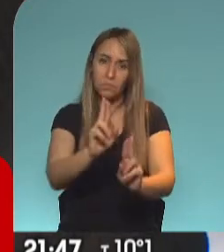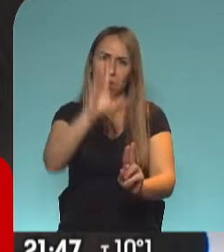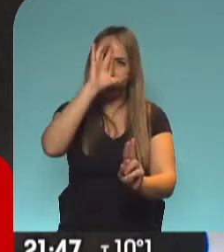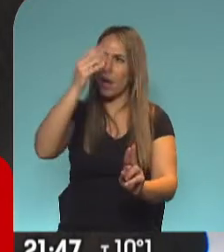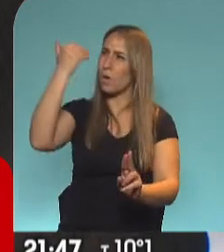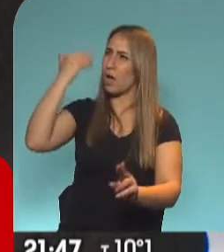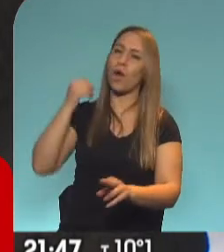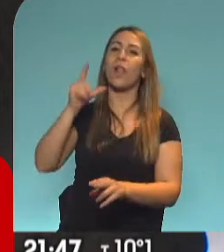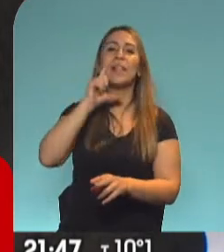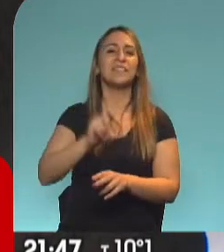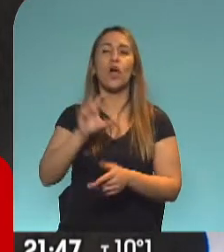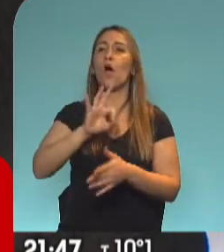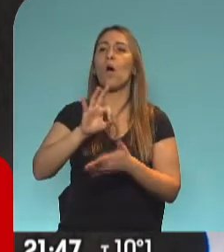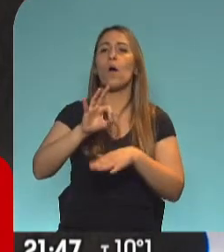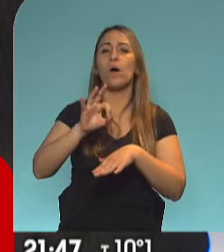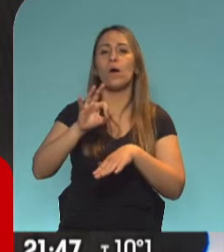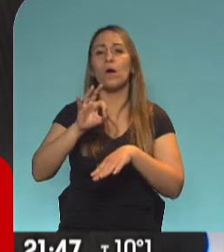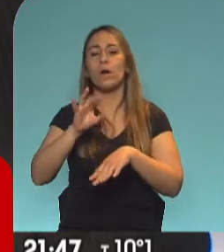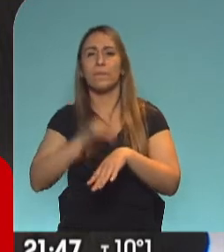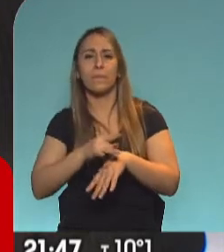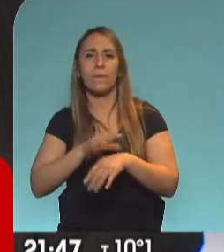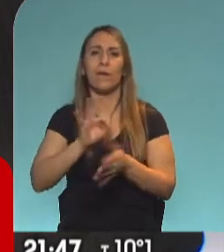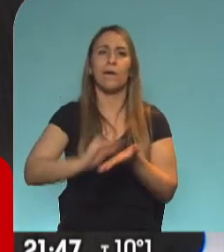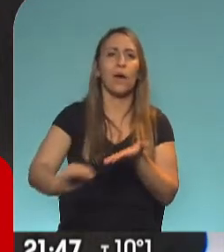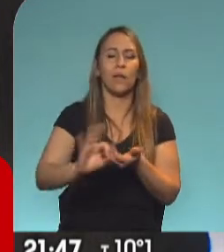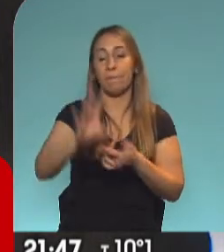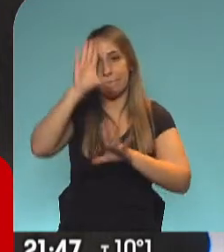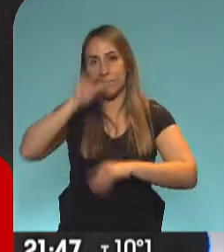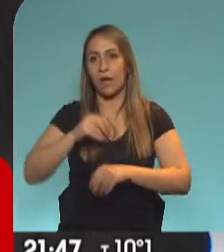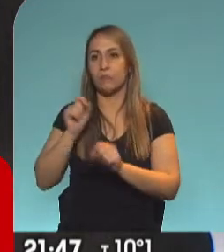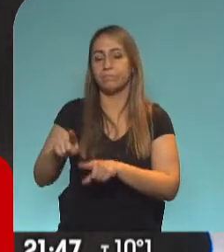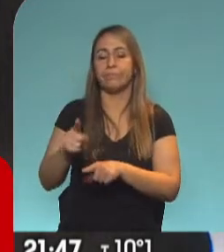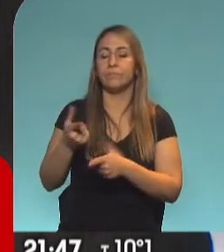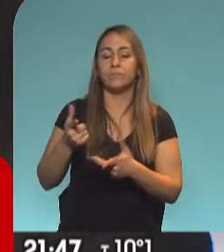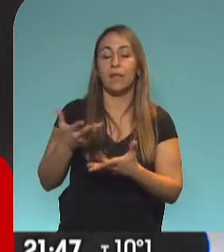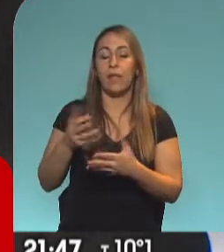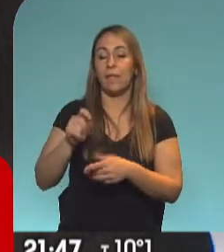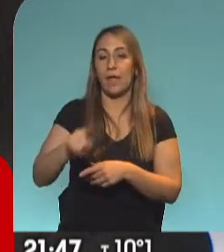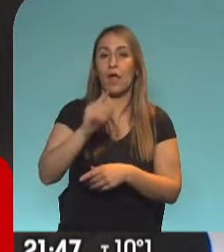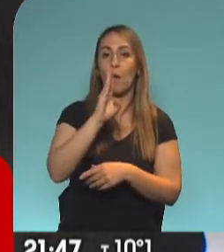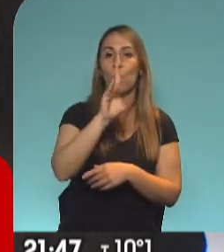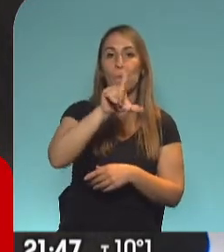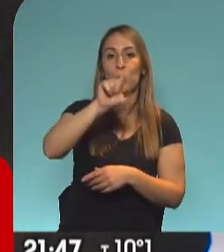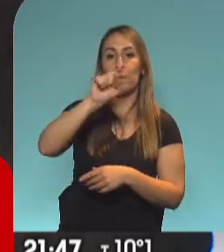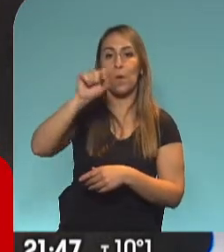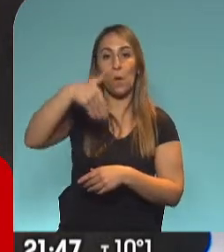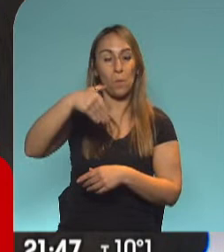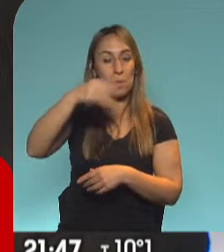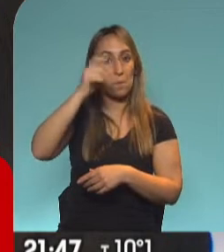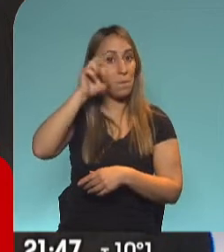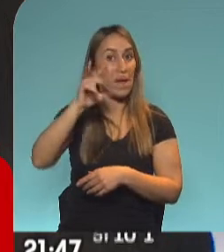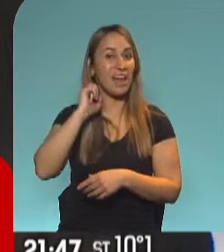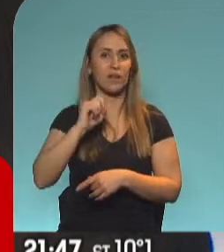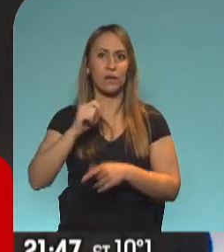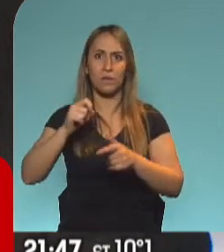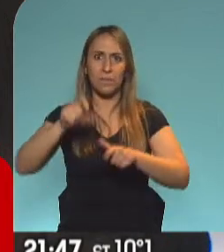del licenciado, que no sé qué cargo tenía Bloomberg, que había 2 millones de personas reclamando por modificación de la ley penal. En